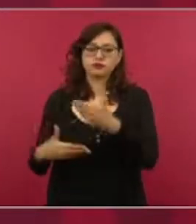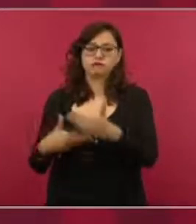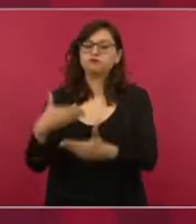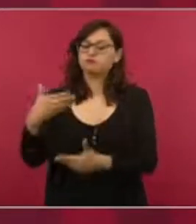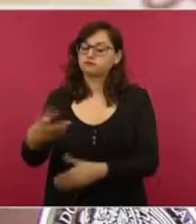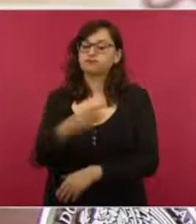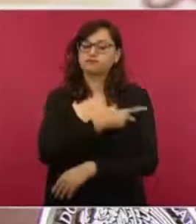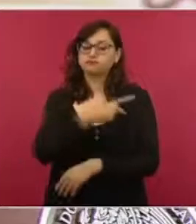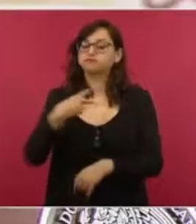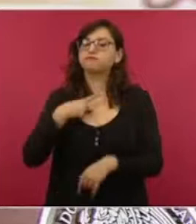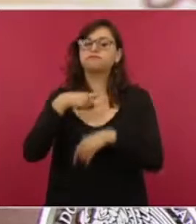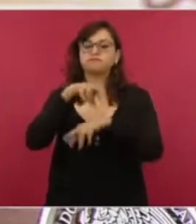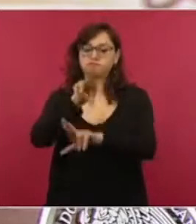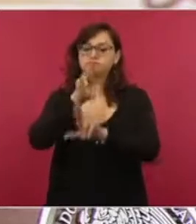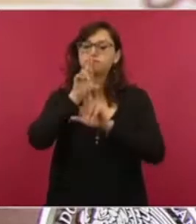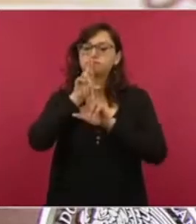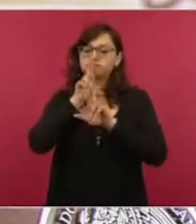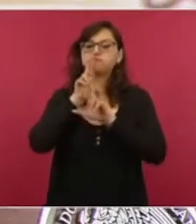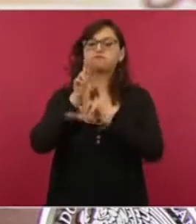resultados.